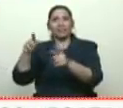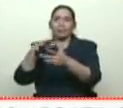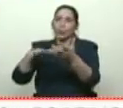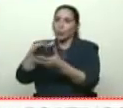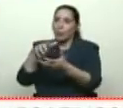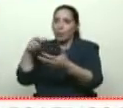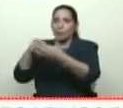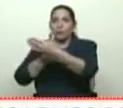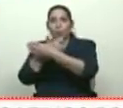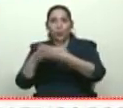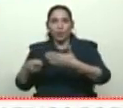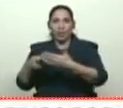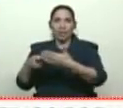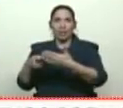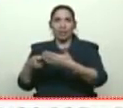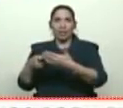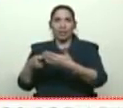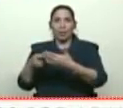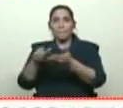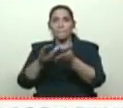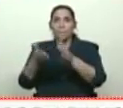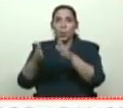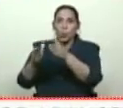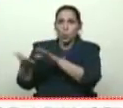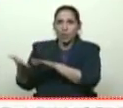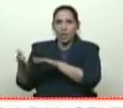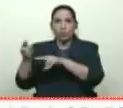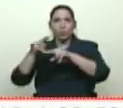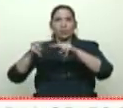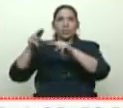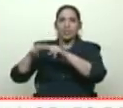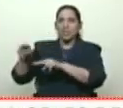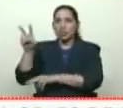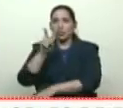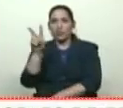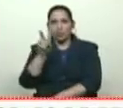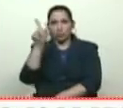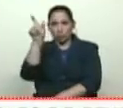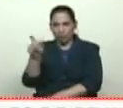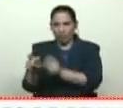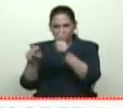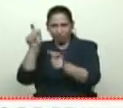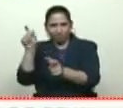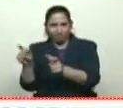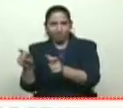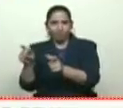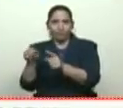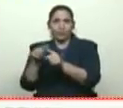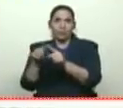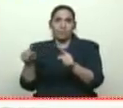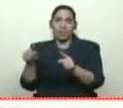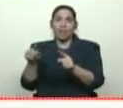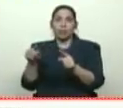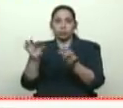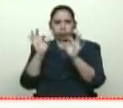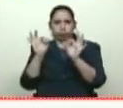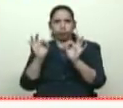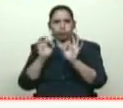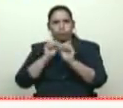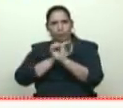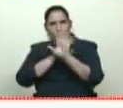posterior fallecieron unos niños venezolanos. Así es. Toda vez que usted, como le digo, fue bastante explícito